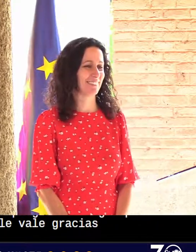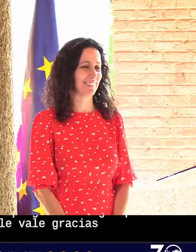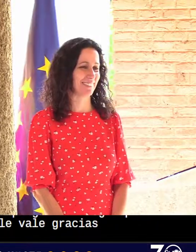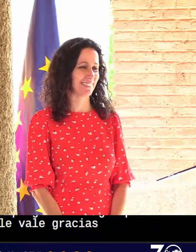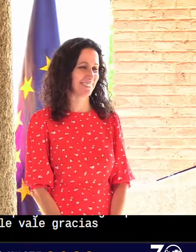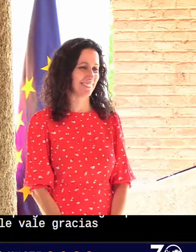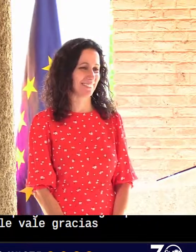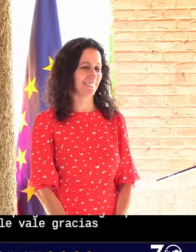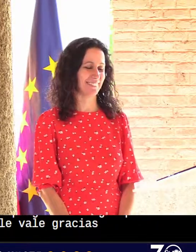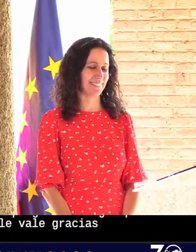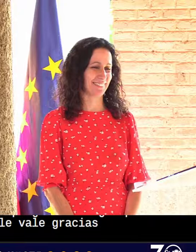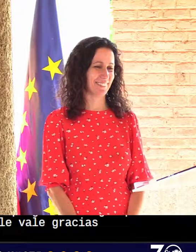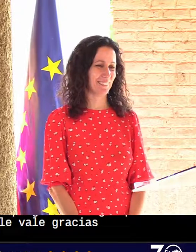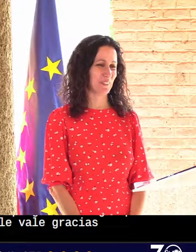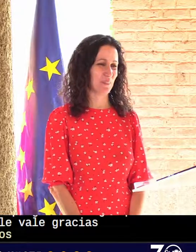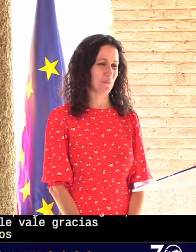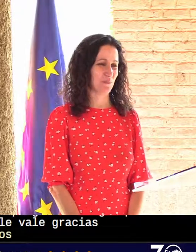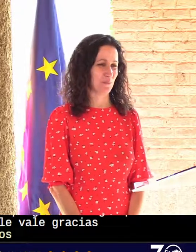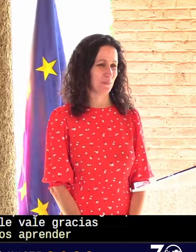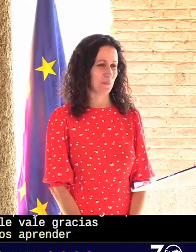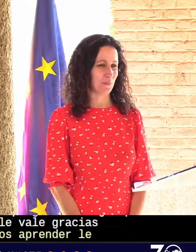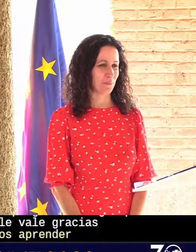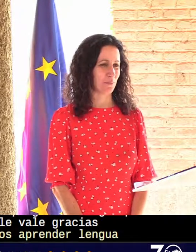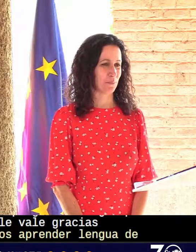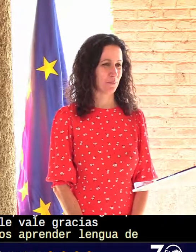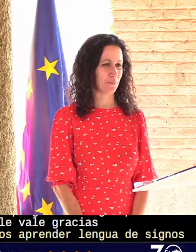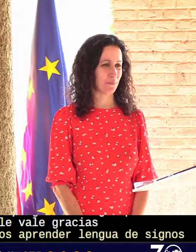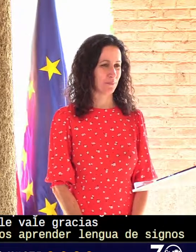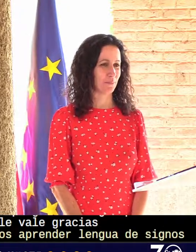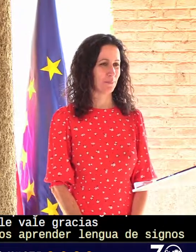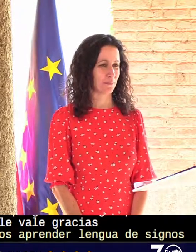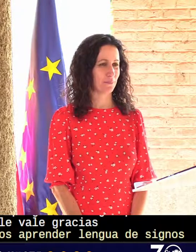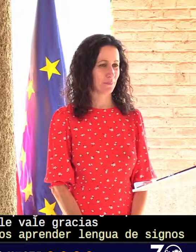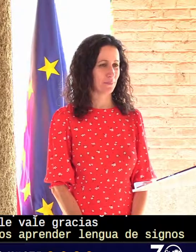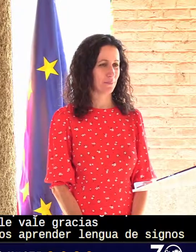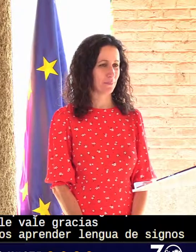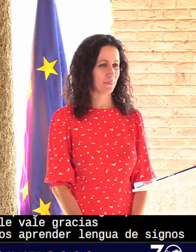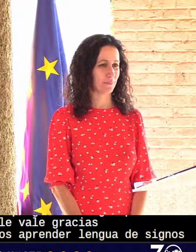gracias dónde podemos aprender lengua de signos